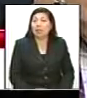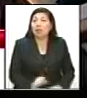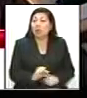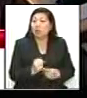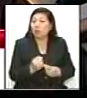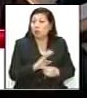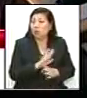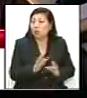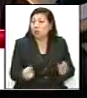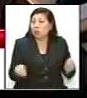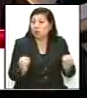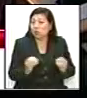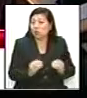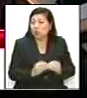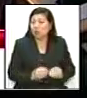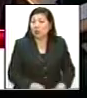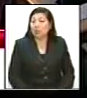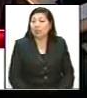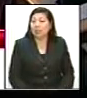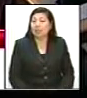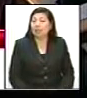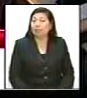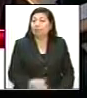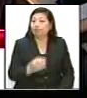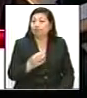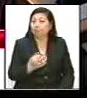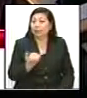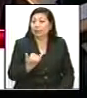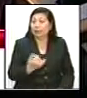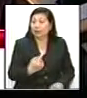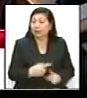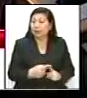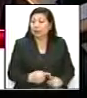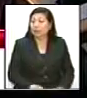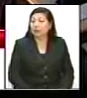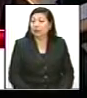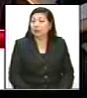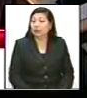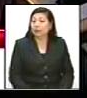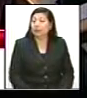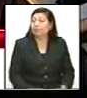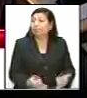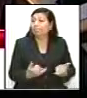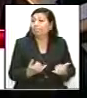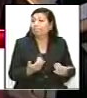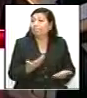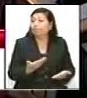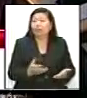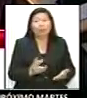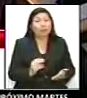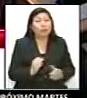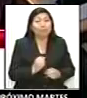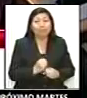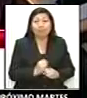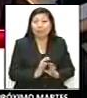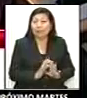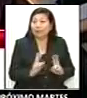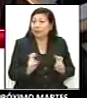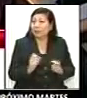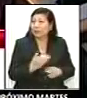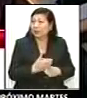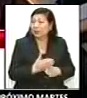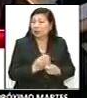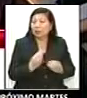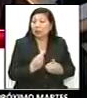en su conjunto, la estabilidad, la predictibilidad, etcétera. En este caso, no resiste el test de